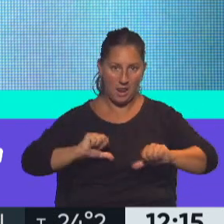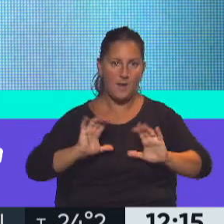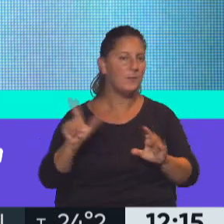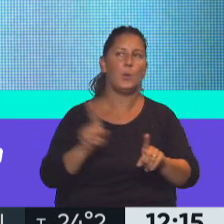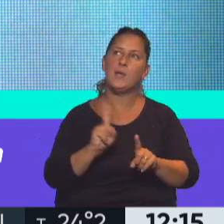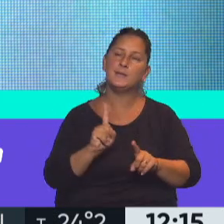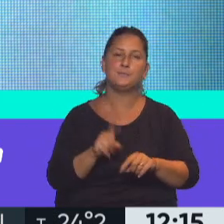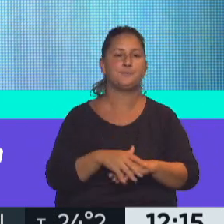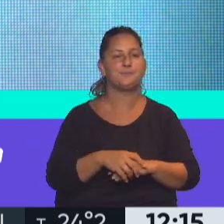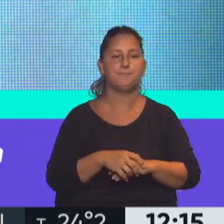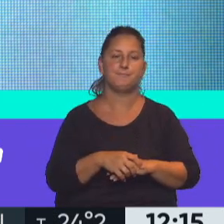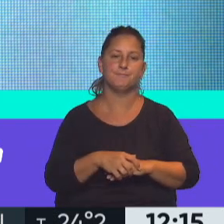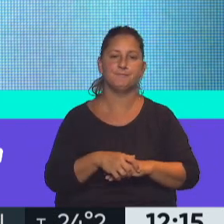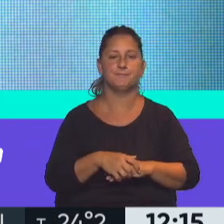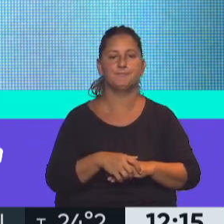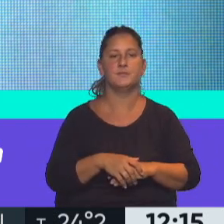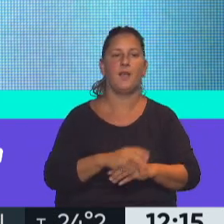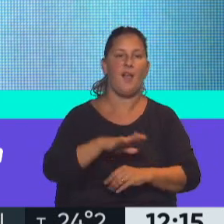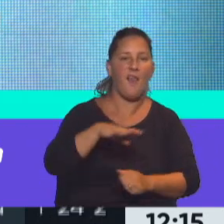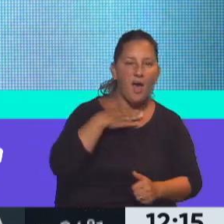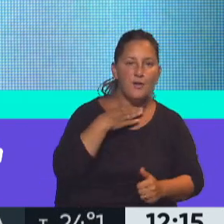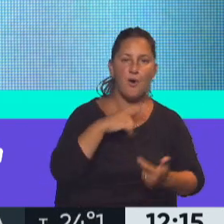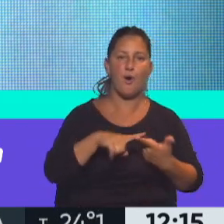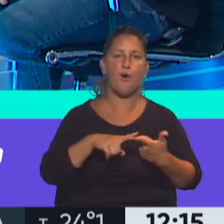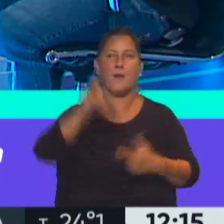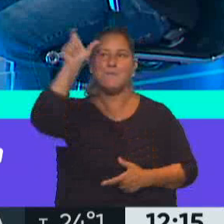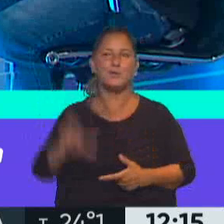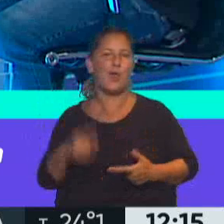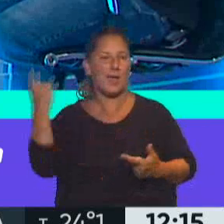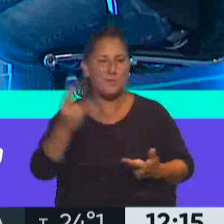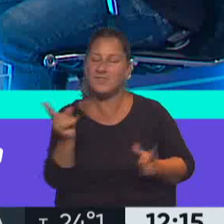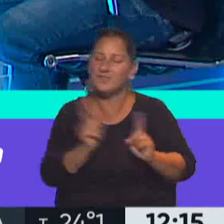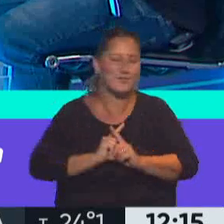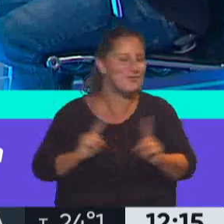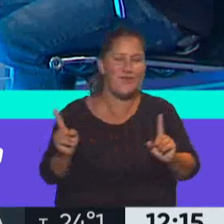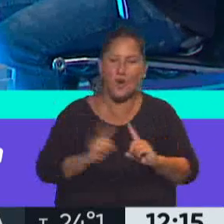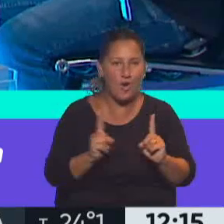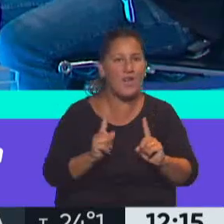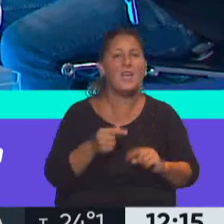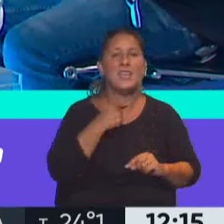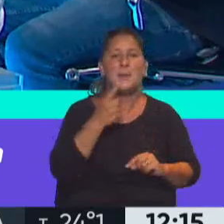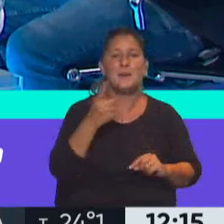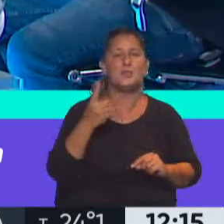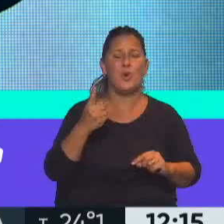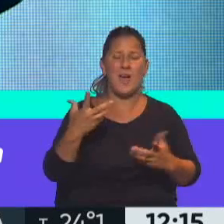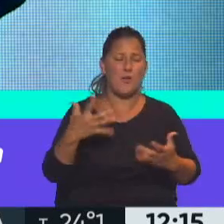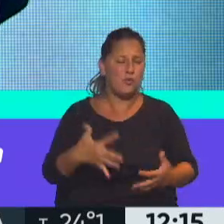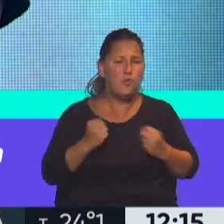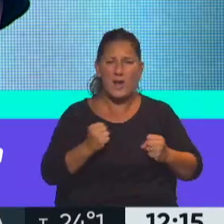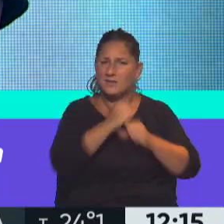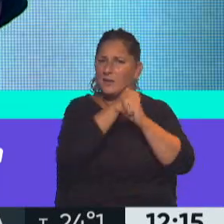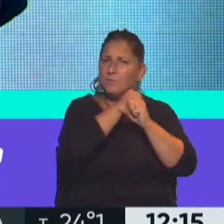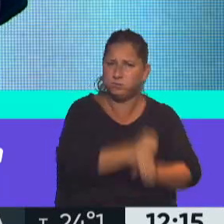no sé... ladrones, que son personas mentirosas. Sí, no, claro. quiere decir que están tan atravesados por